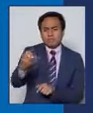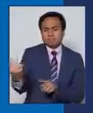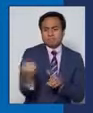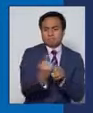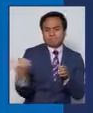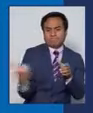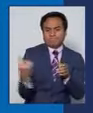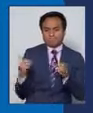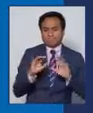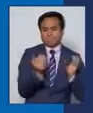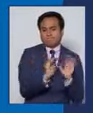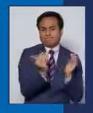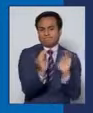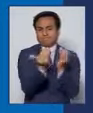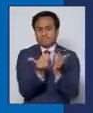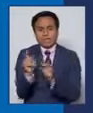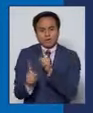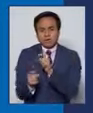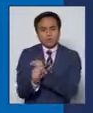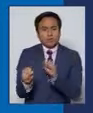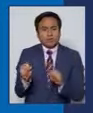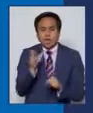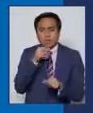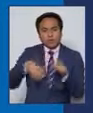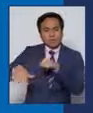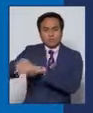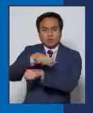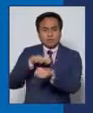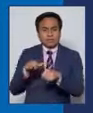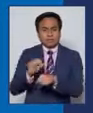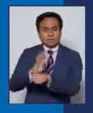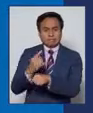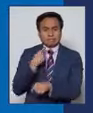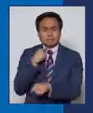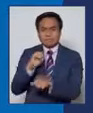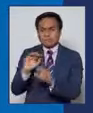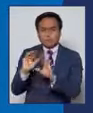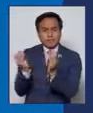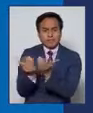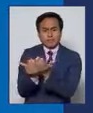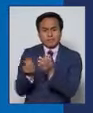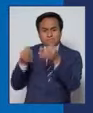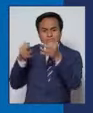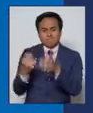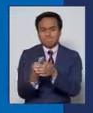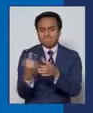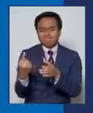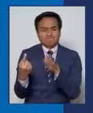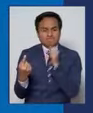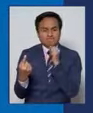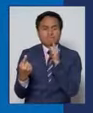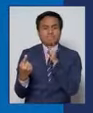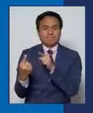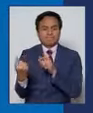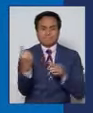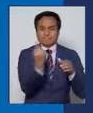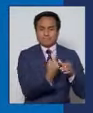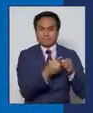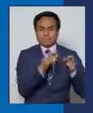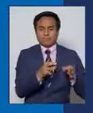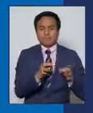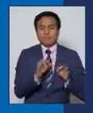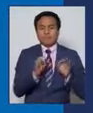personas COVID-19 que no cuentan con las condiciones adecuadas para poder realizar un aislamiento y de esa manera